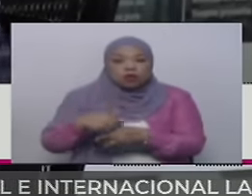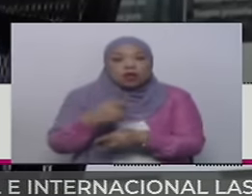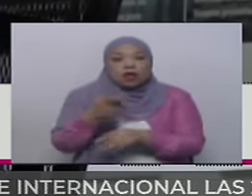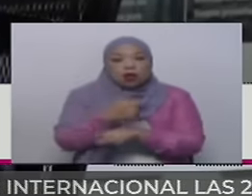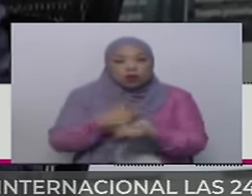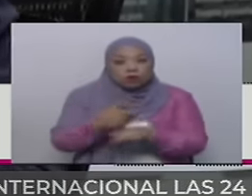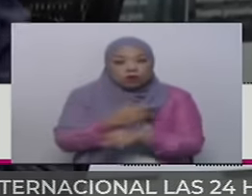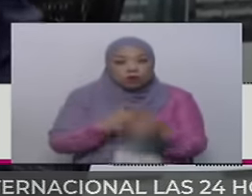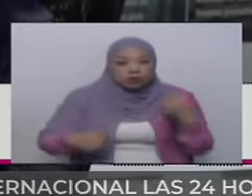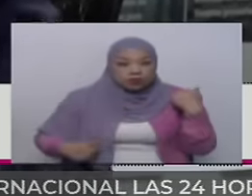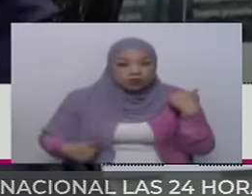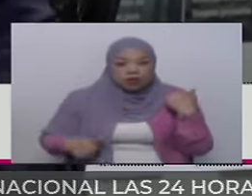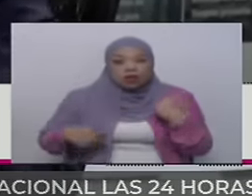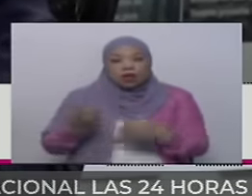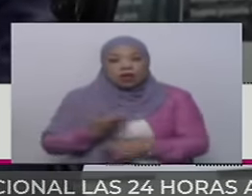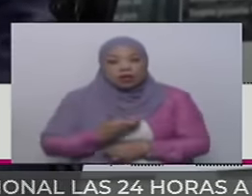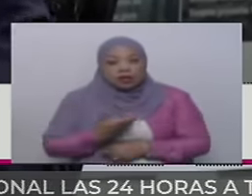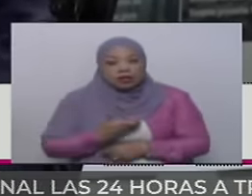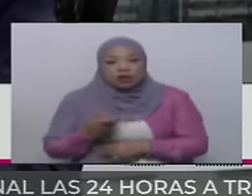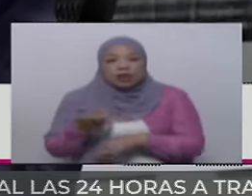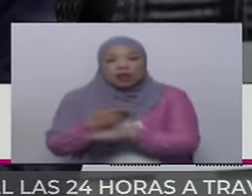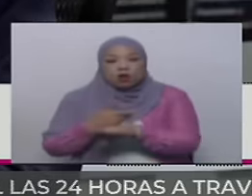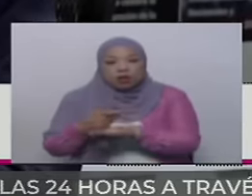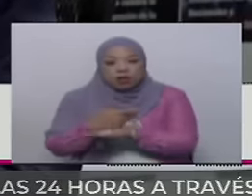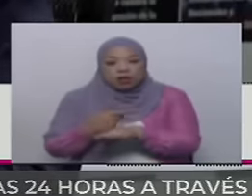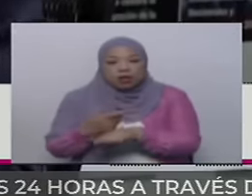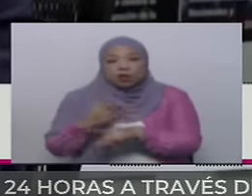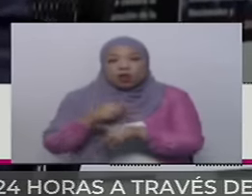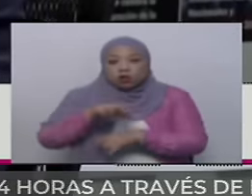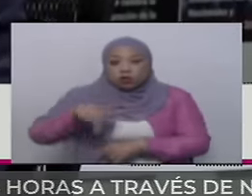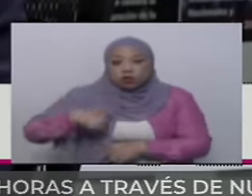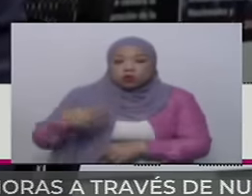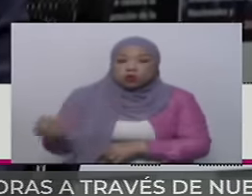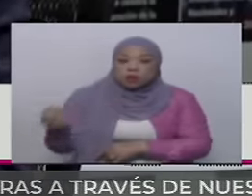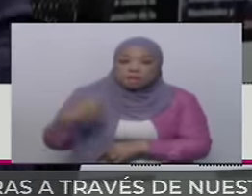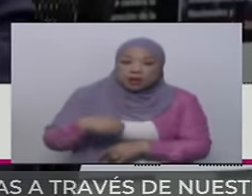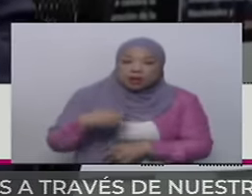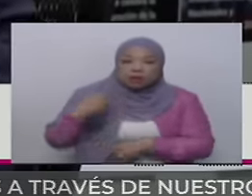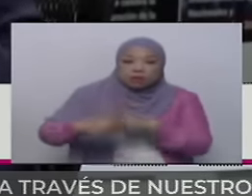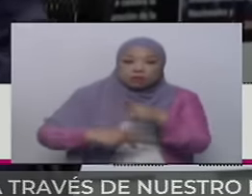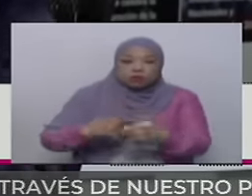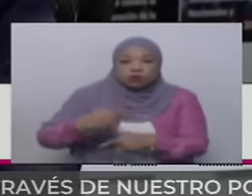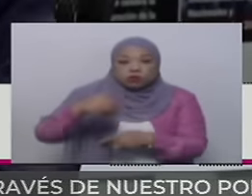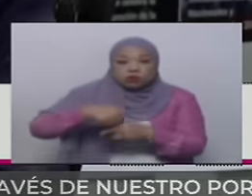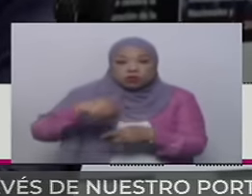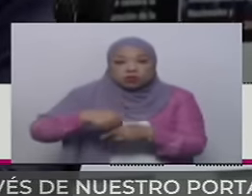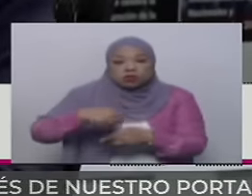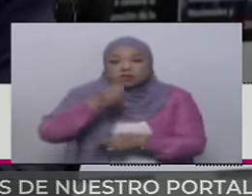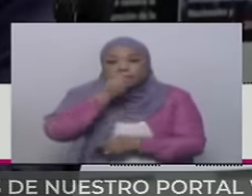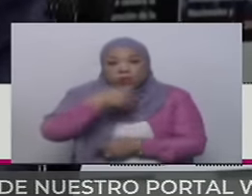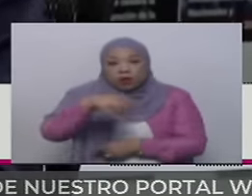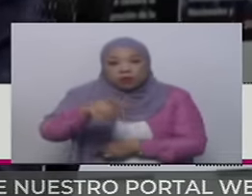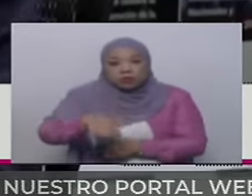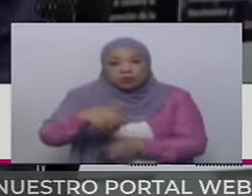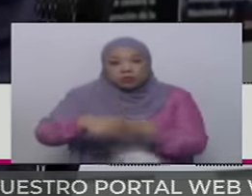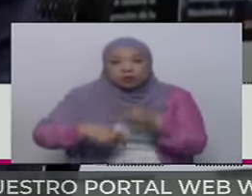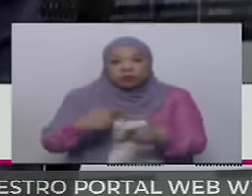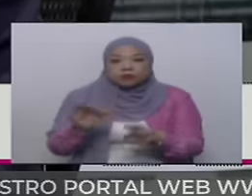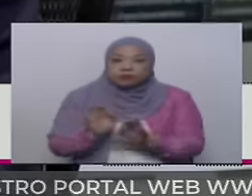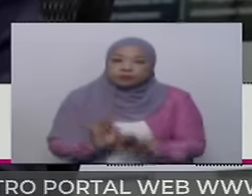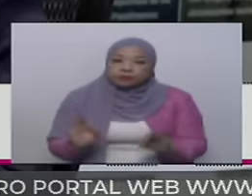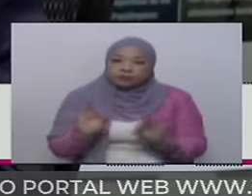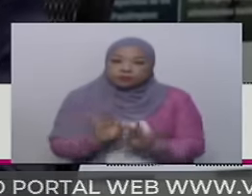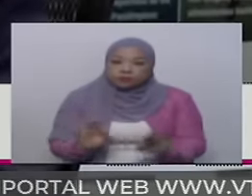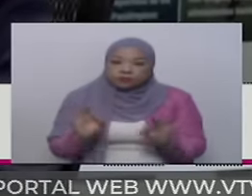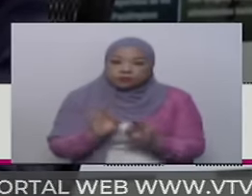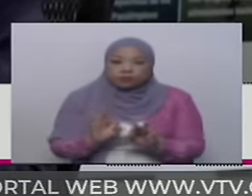gobernadores, elecciones de alcaldía. Tenemos el récord mundial de cantidad de elecciones, de calidad de elecciones, y nadie puede venir